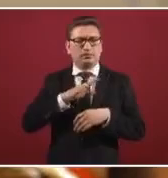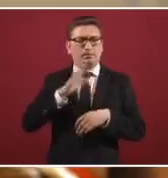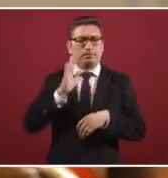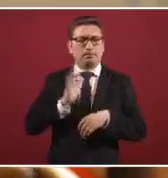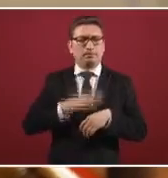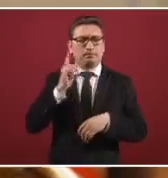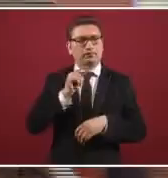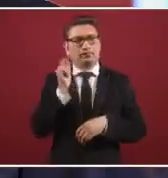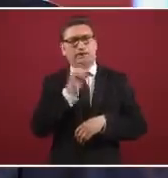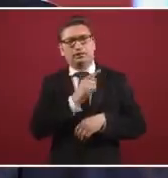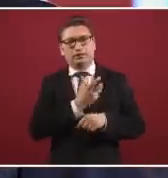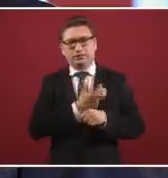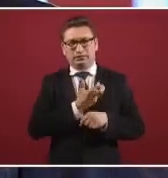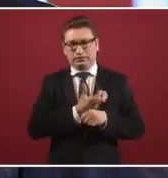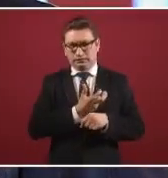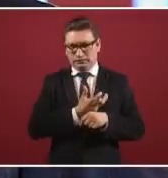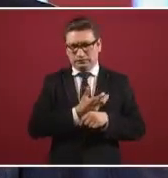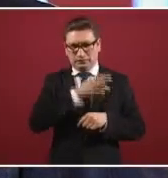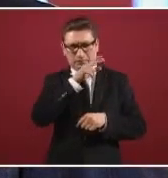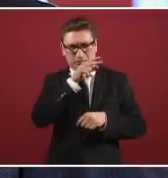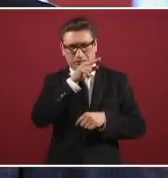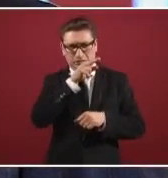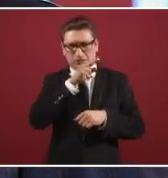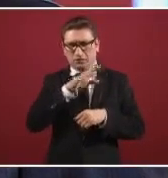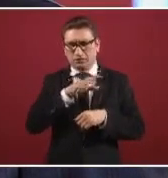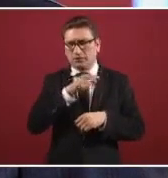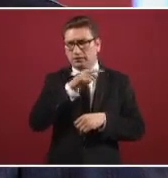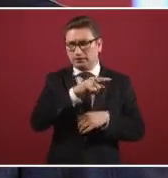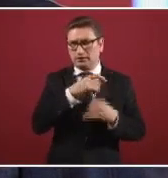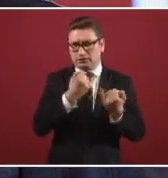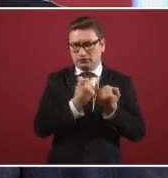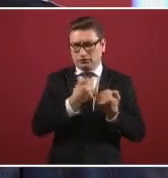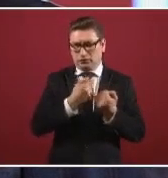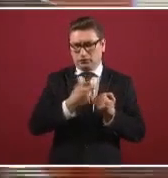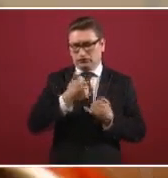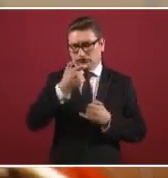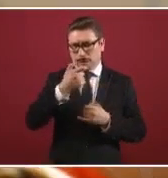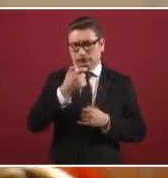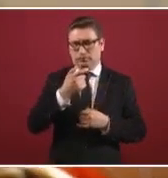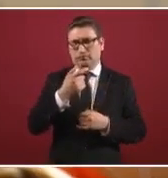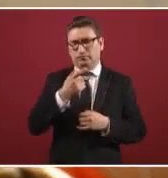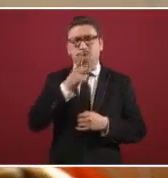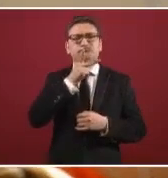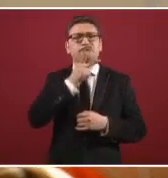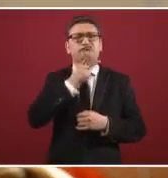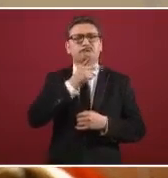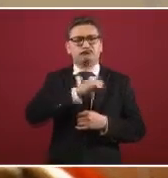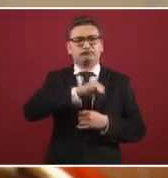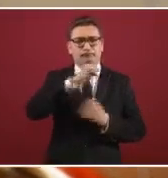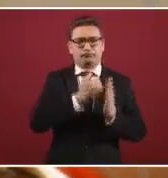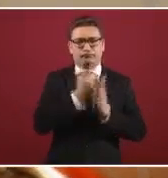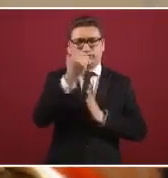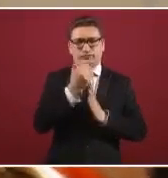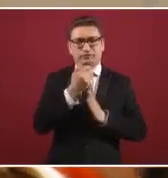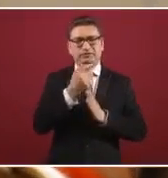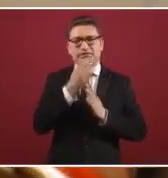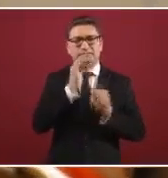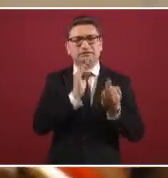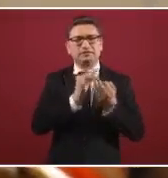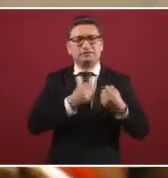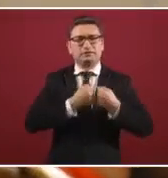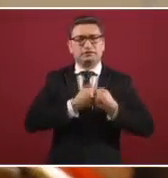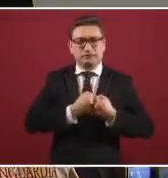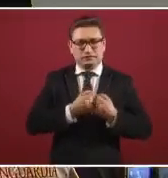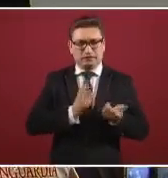Estados Unidos, y se reportó un alza al precio del petróleo, el más cercano, el de Texas. La